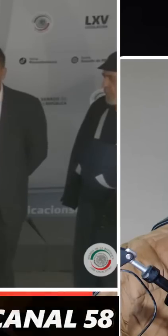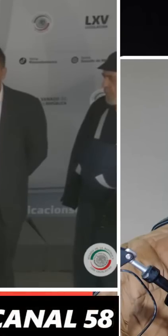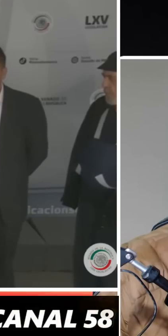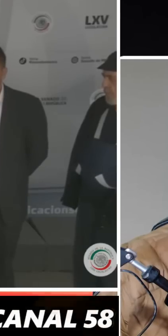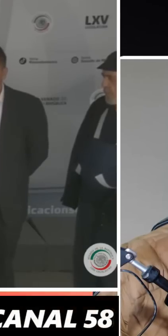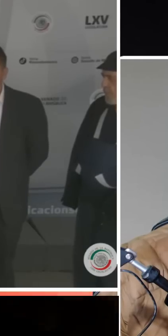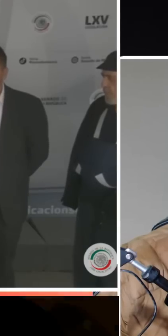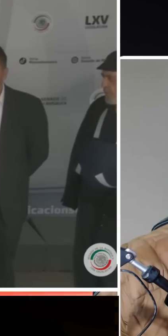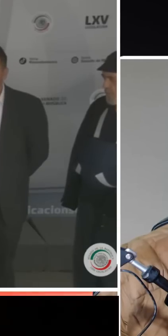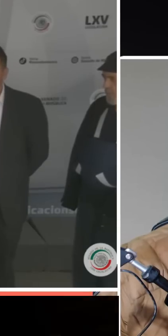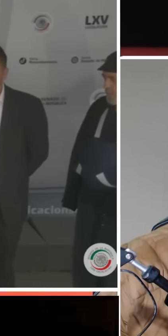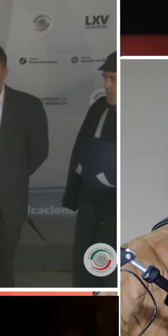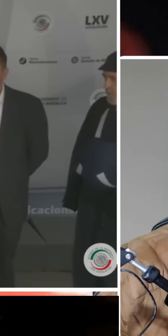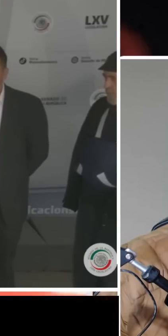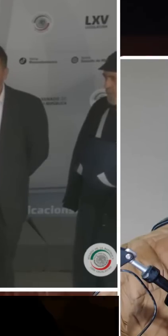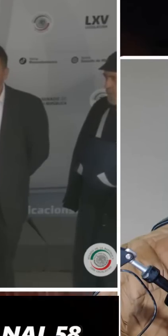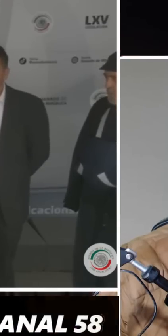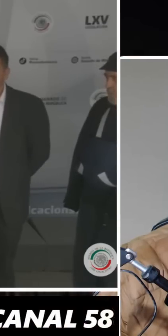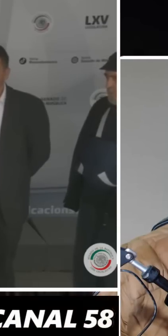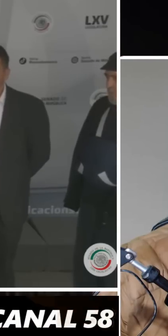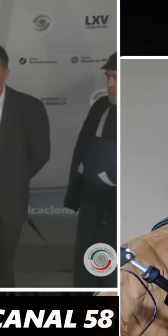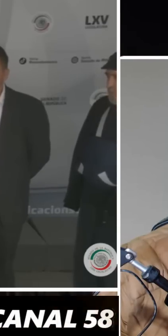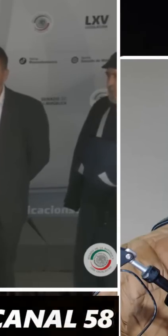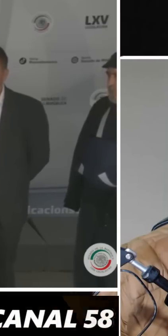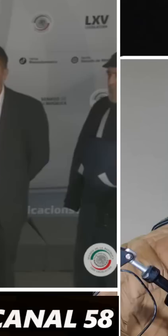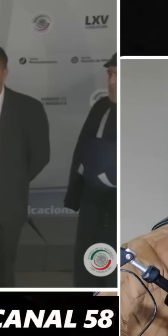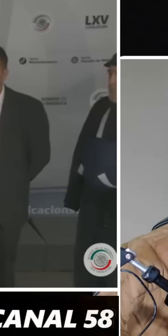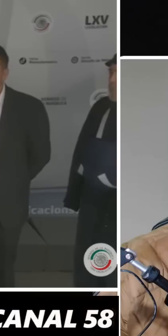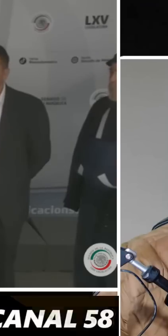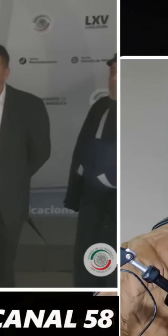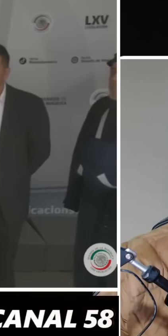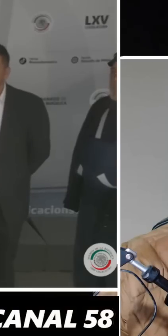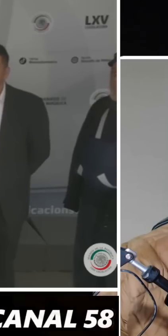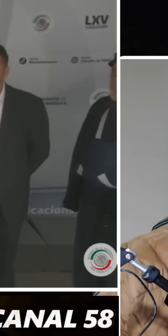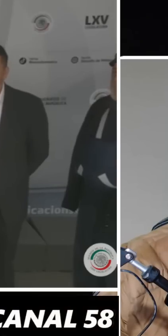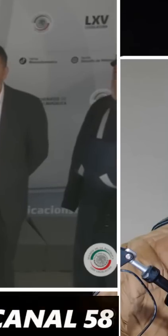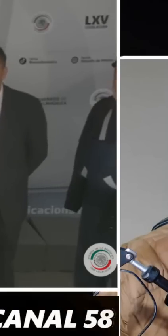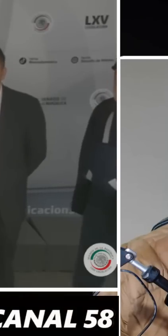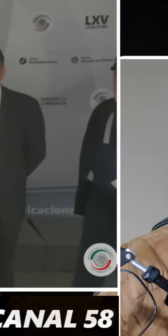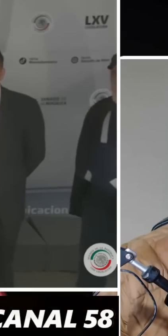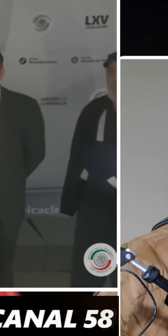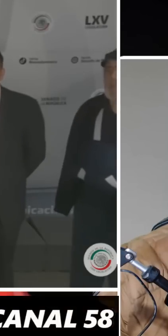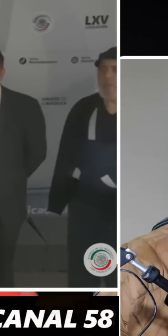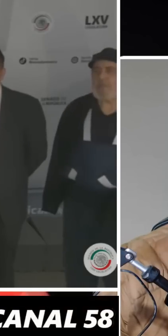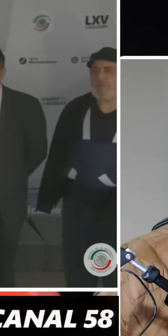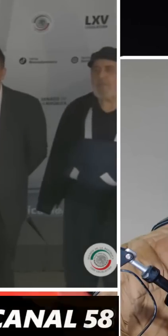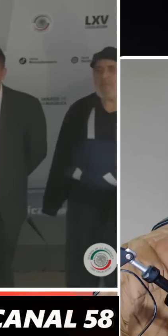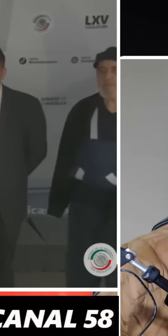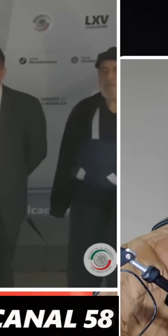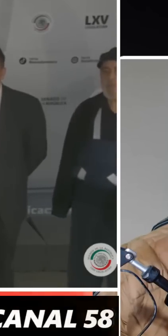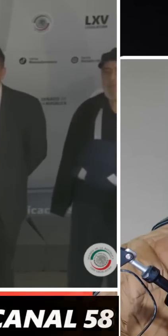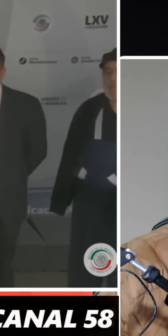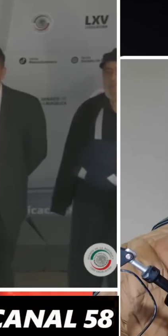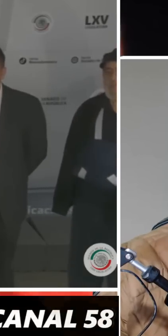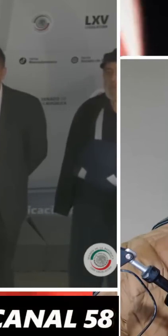del movimiento, que recibimos el mensaje que tenemos que dar la batalla para que todavía